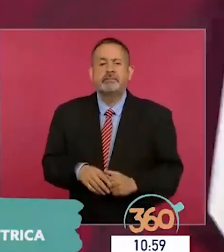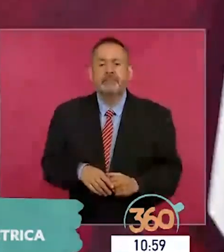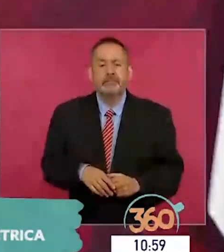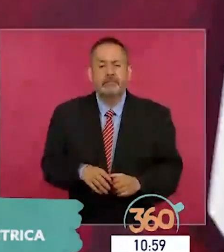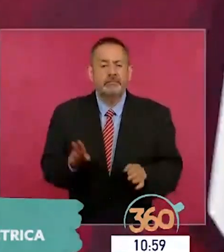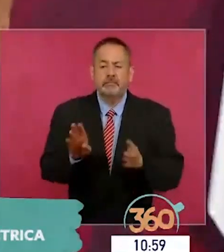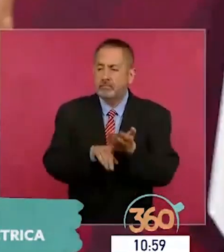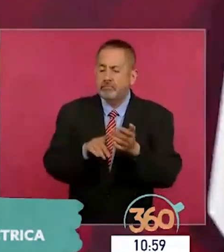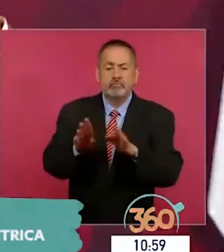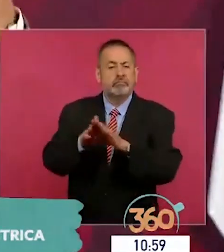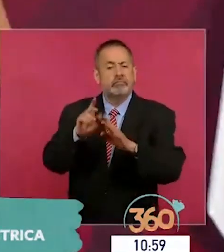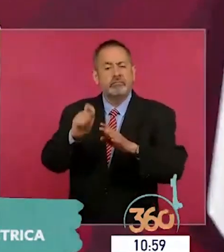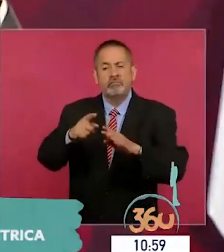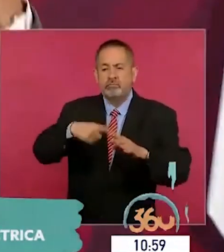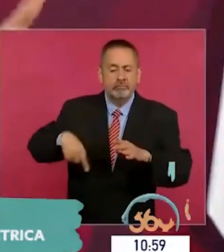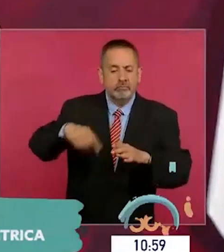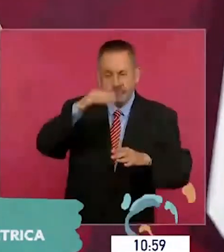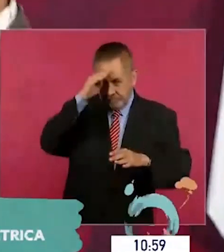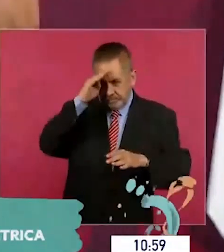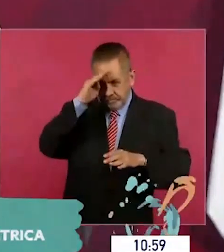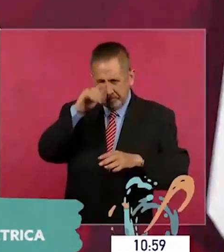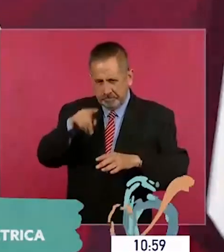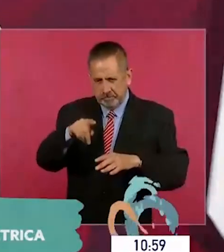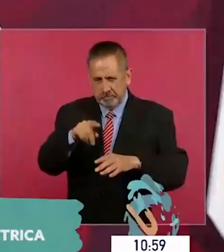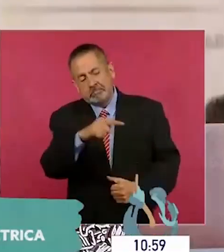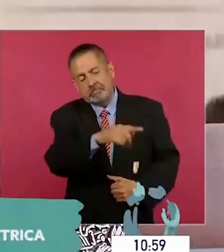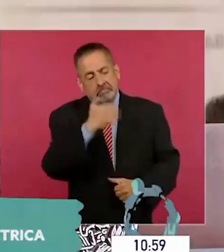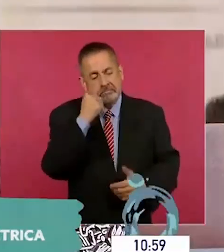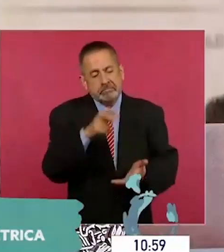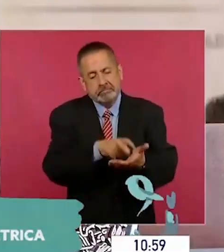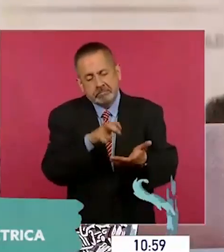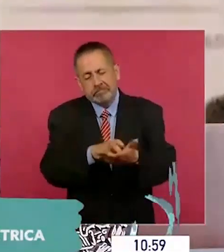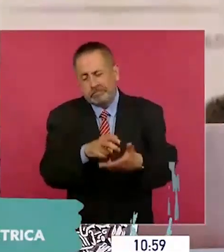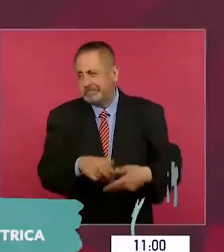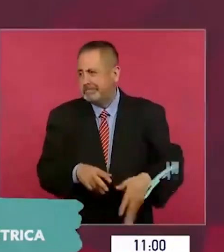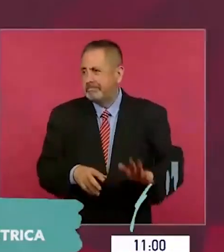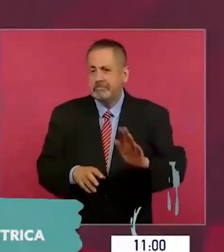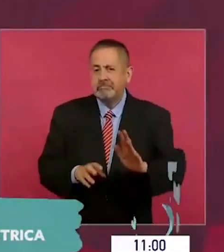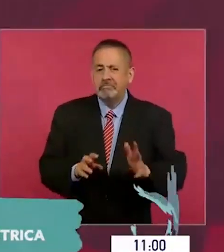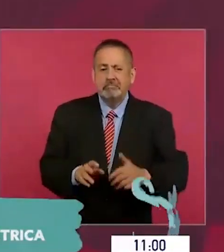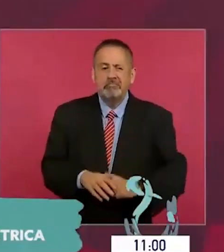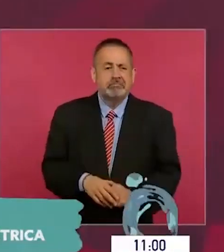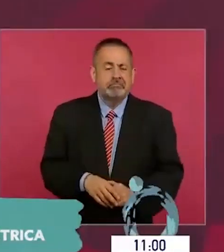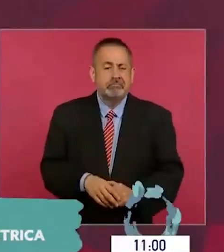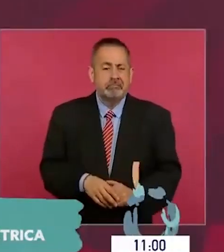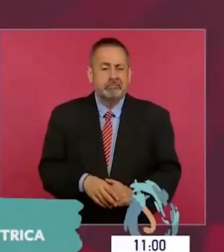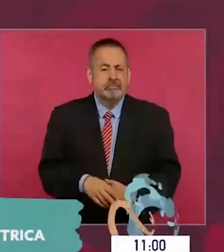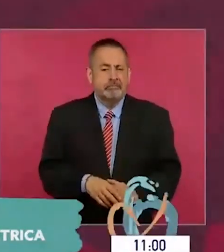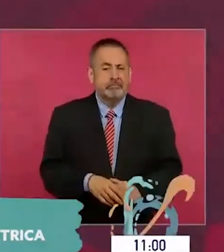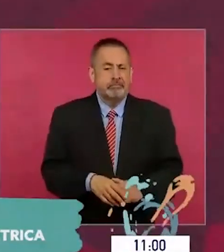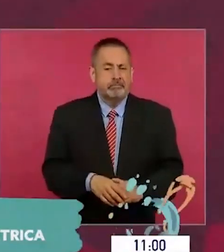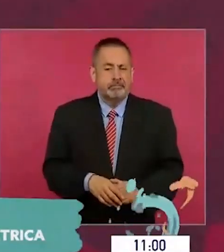si están pensando en otros cambios, pero